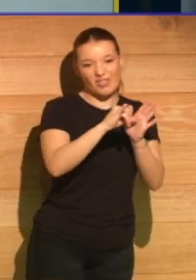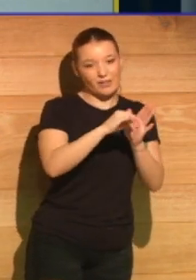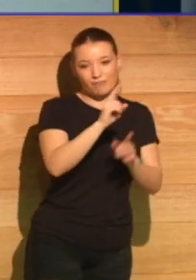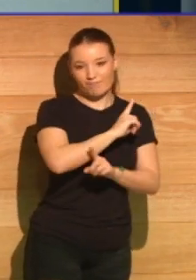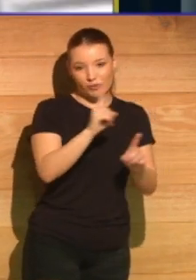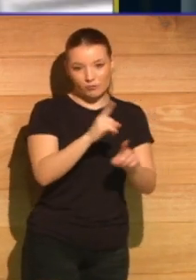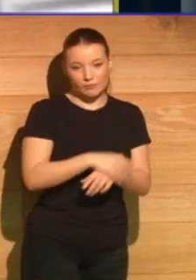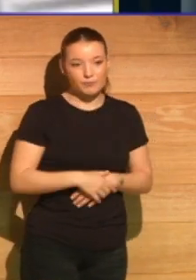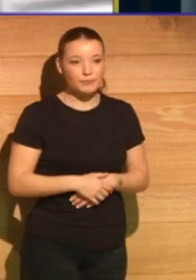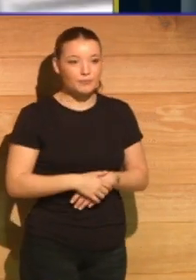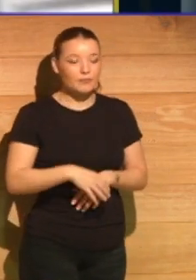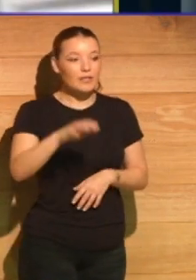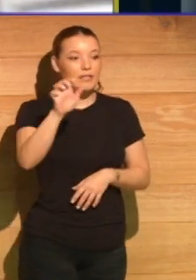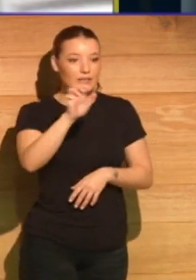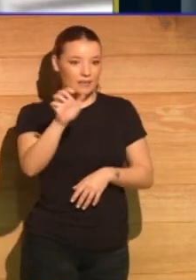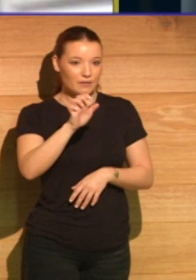Estíbaliz,